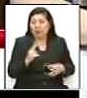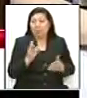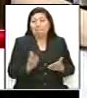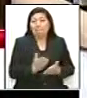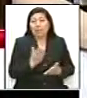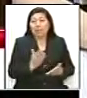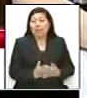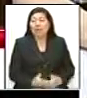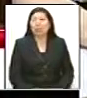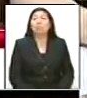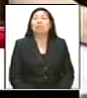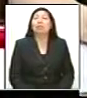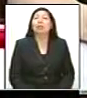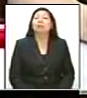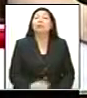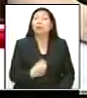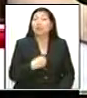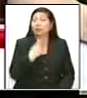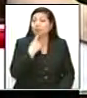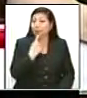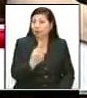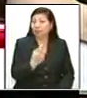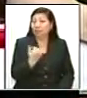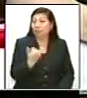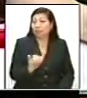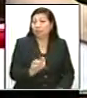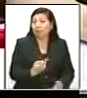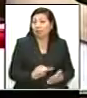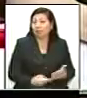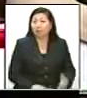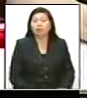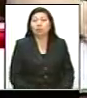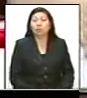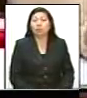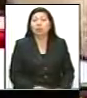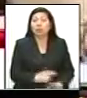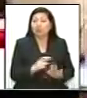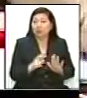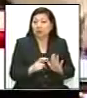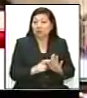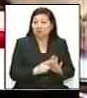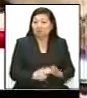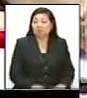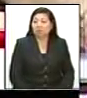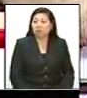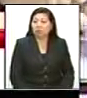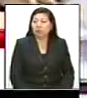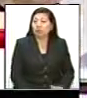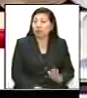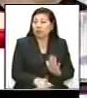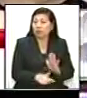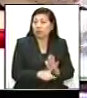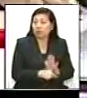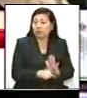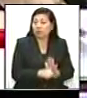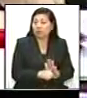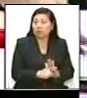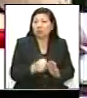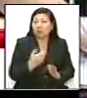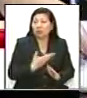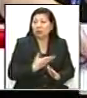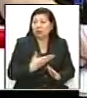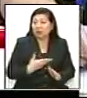Entonces, yo diría que, en principio, el proyecto de ley del Poder